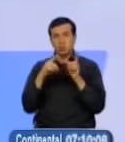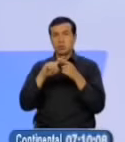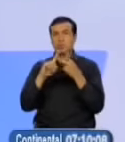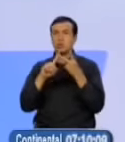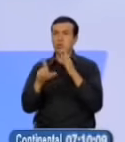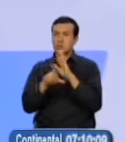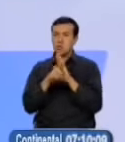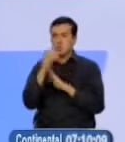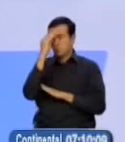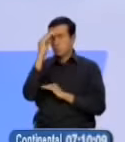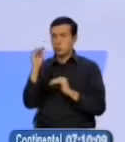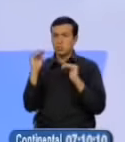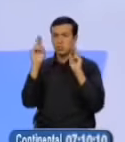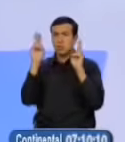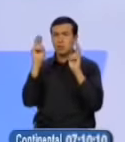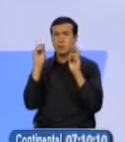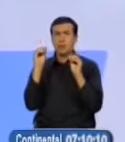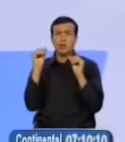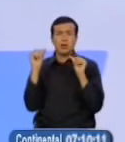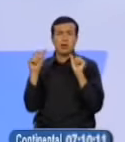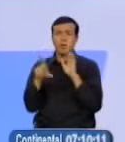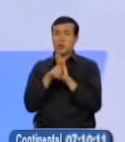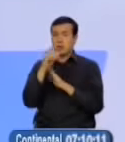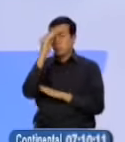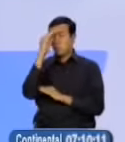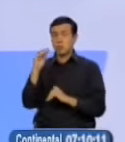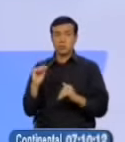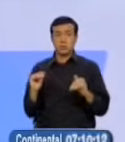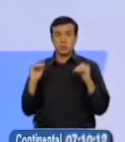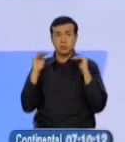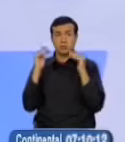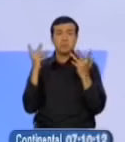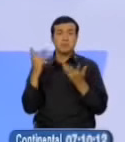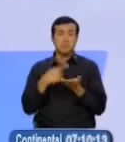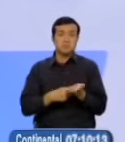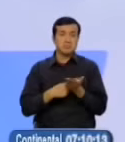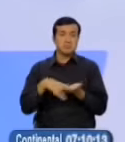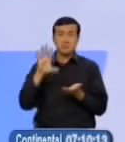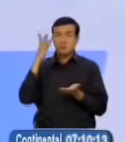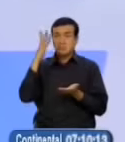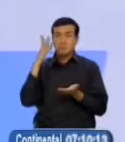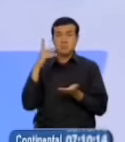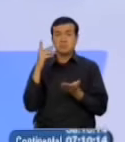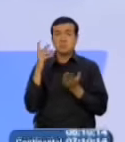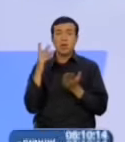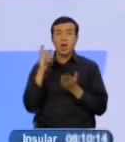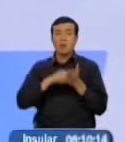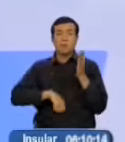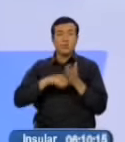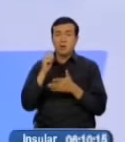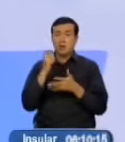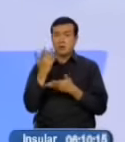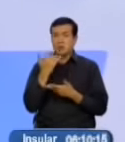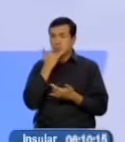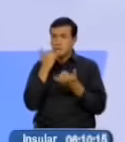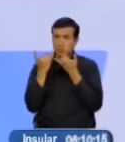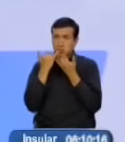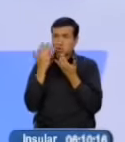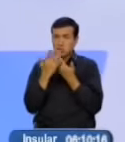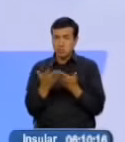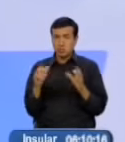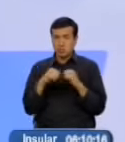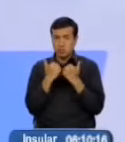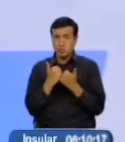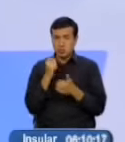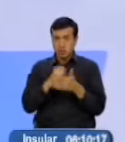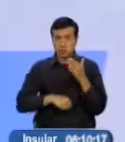ley de educación superior, un tema tan delicado como la ley de educación superior, sin ningún debate, aprobado por transitorias. Esas cosas no pueden seguir pasando en la